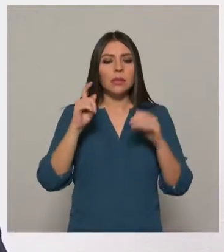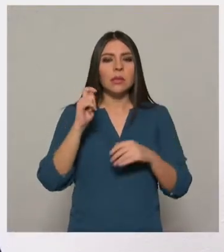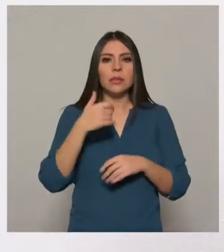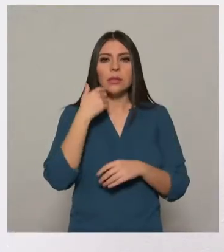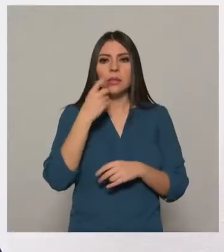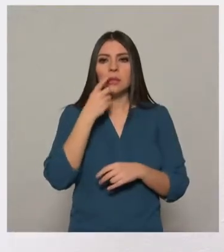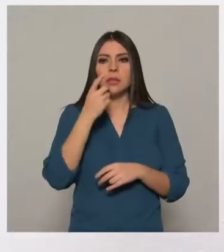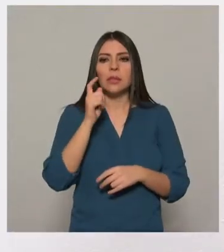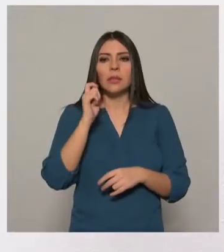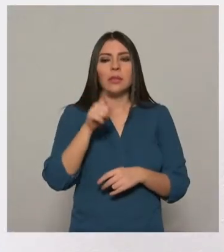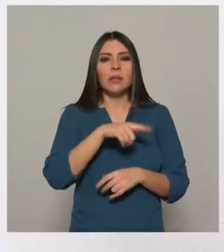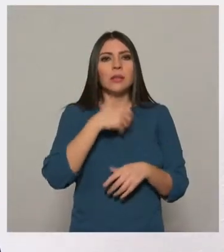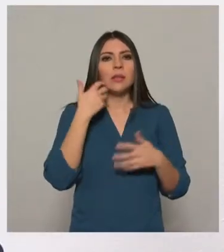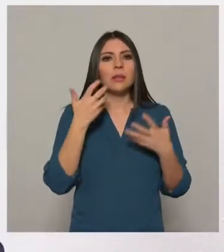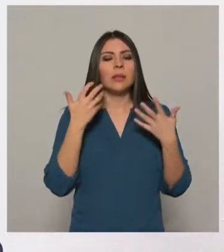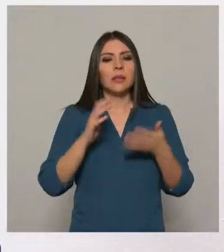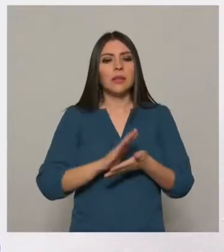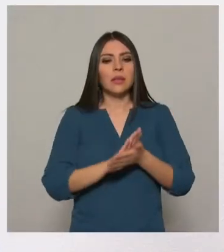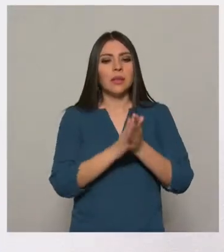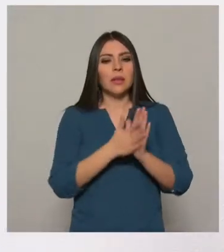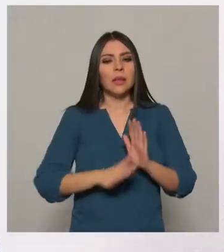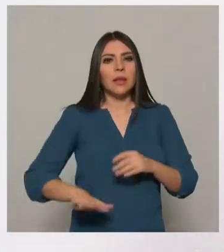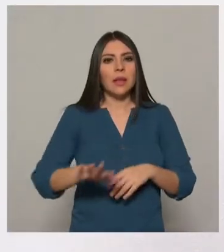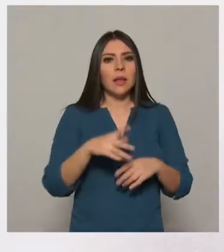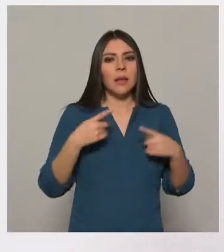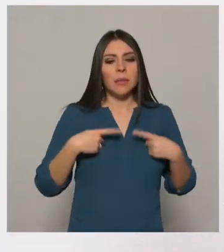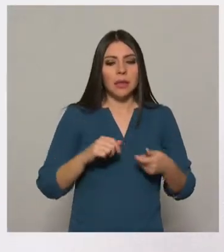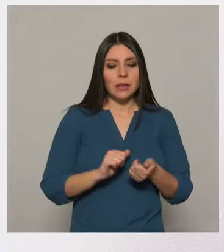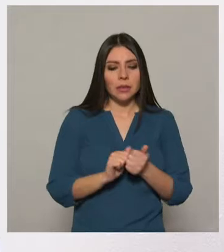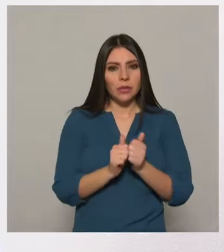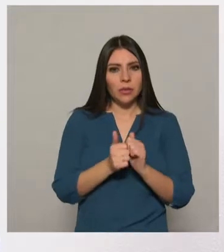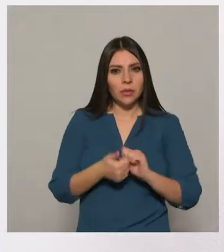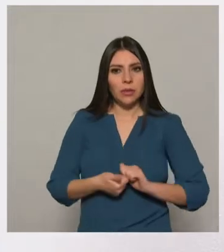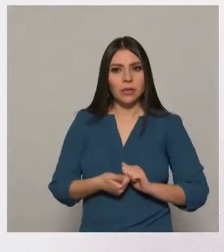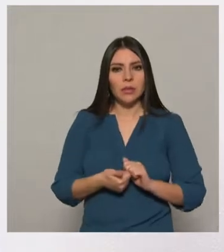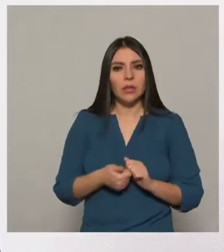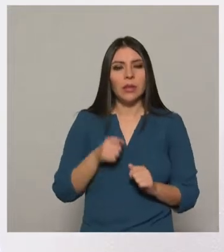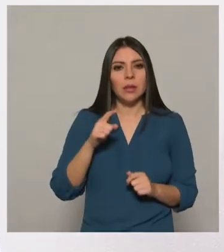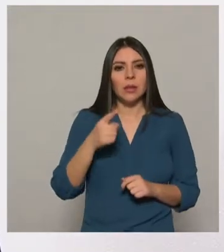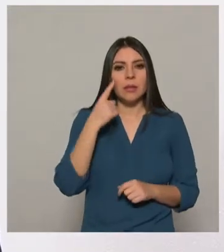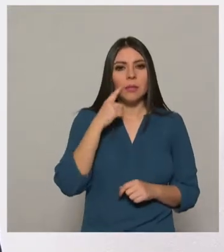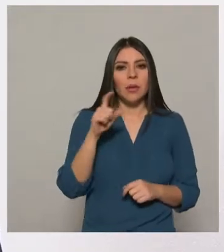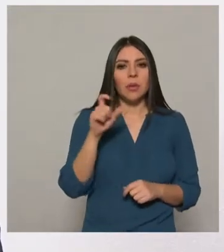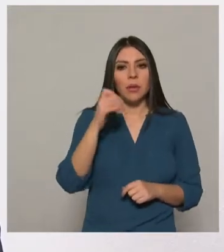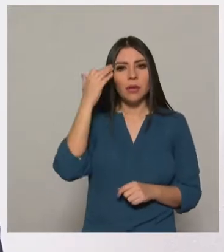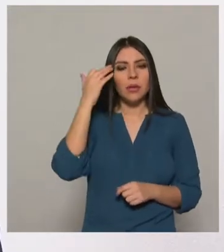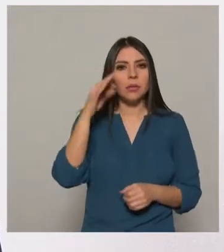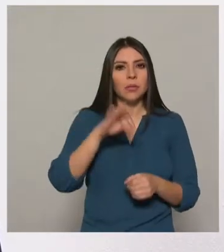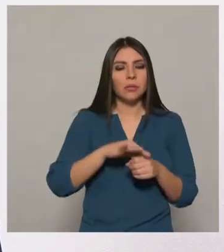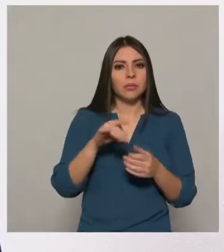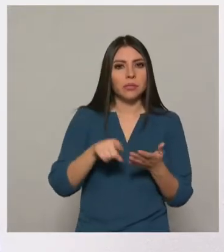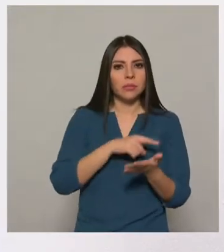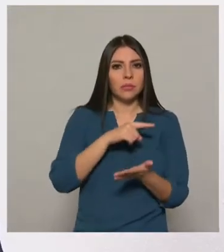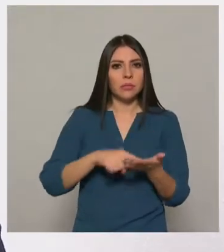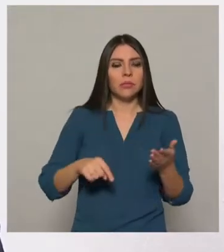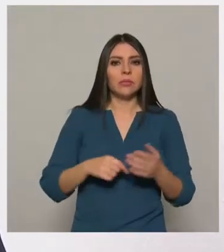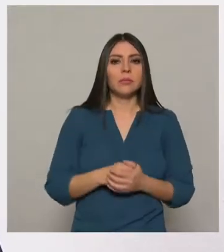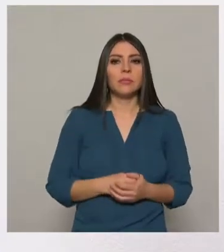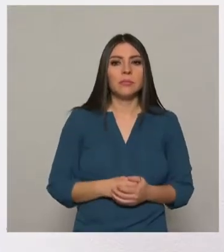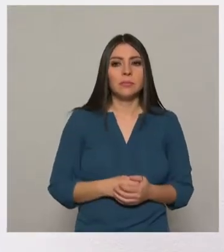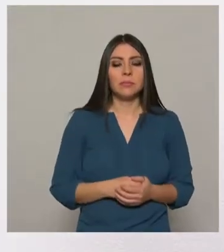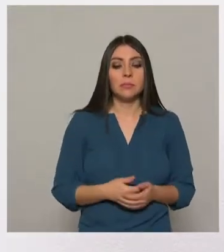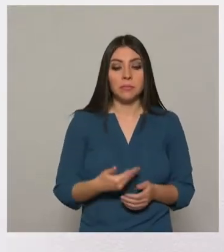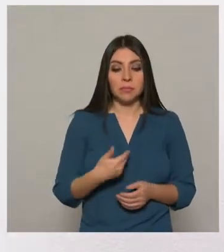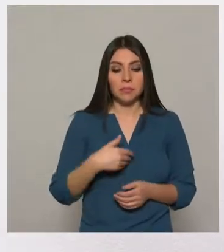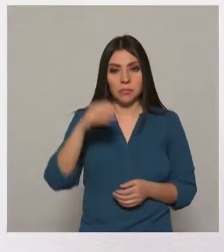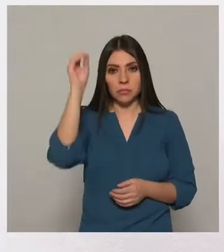representó la gran expectativa que se generó a la gente, que se generó con la gente en el proceso electoral. Creo que desde mi punto de